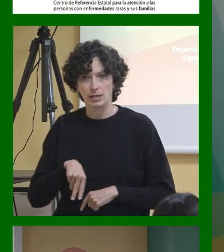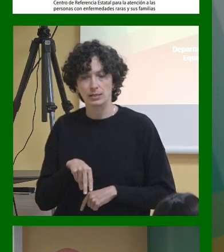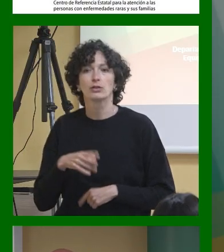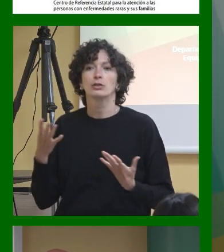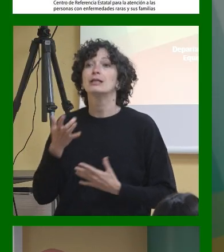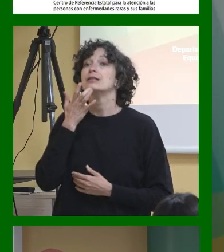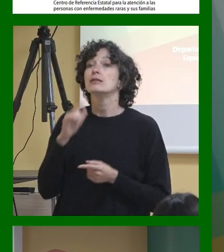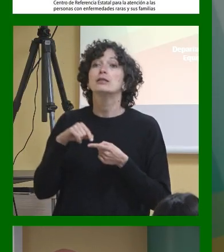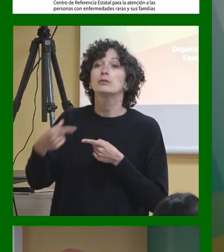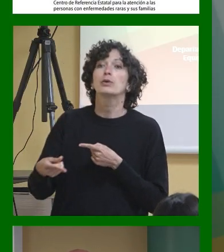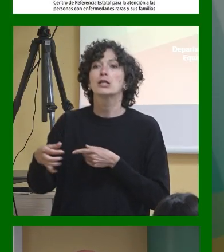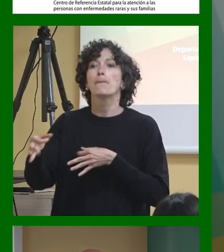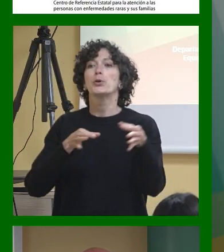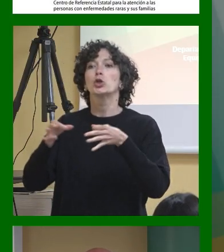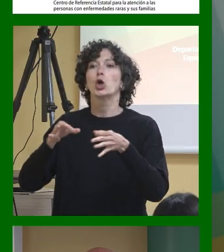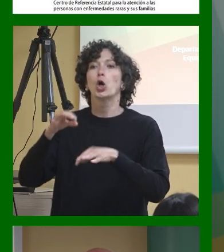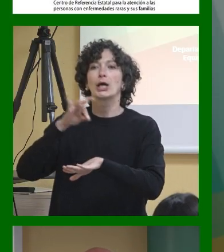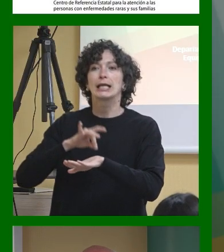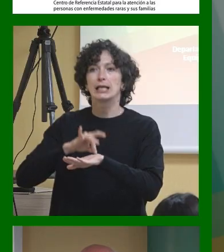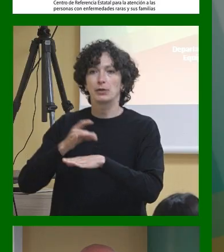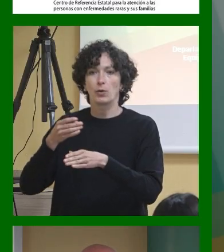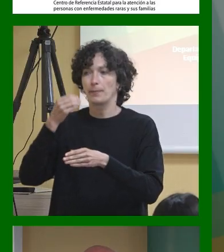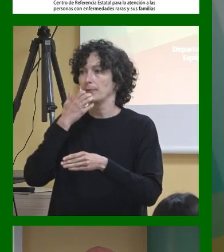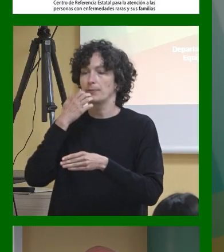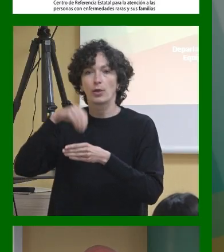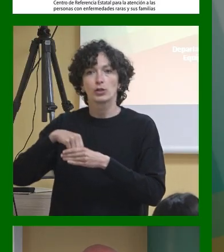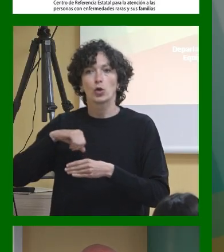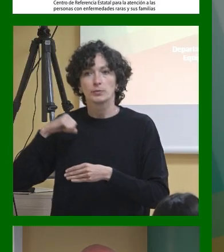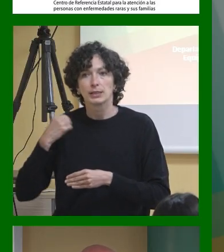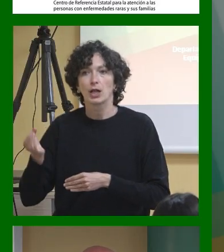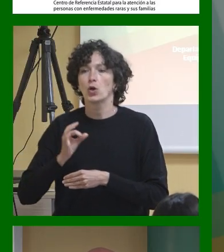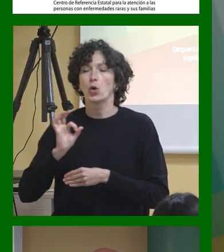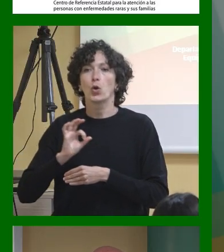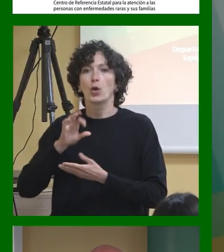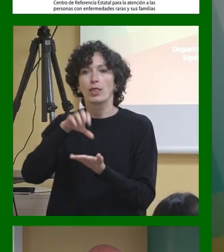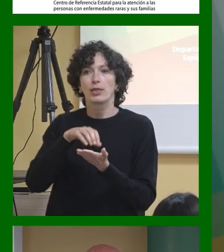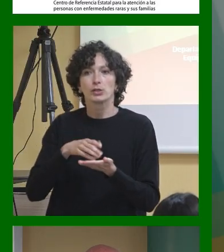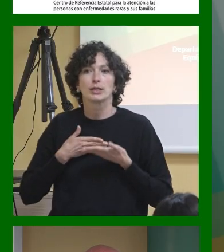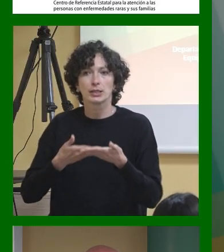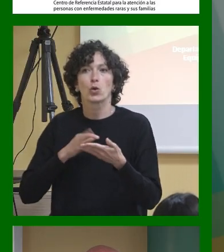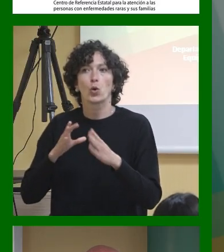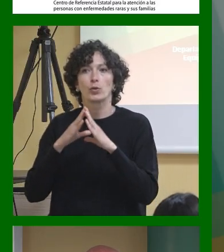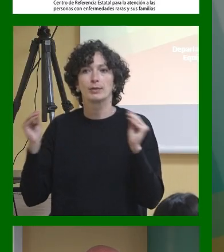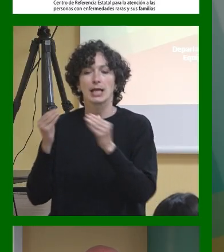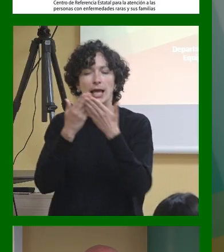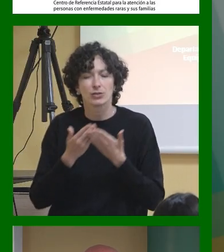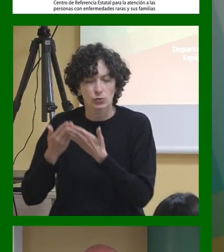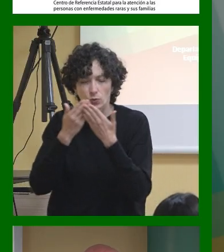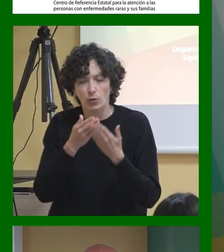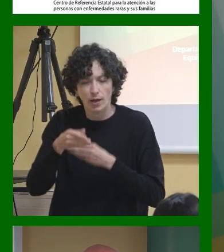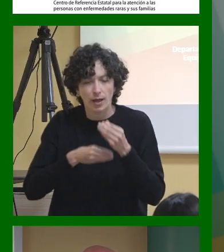investigación en un protocolo clínico en un hospital o en un centro asistencial o en una universidad tienes que tener una serie